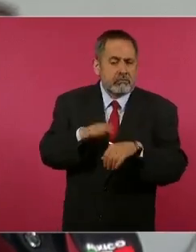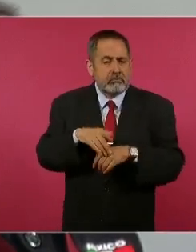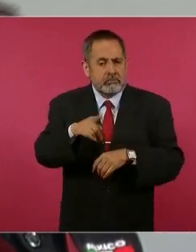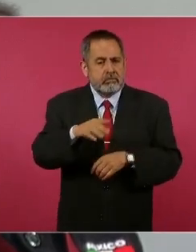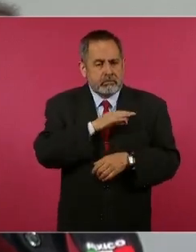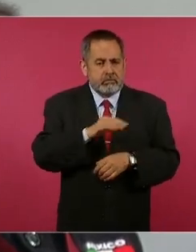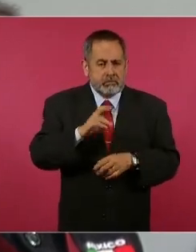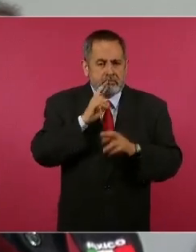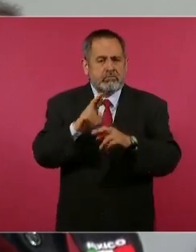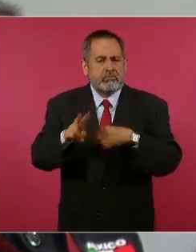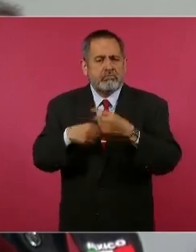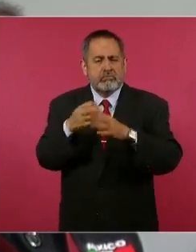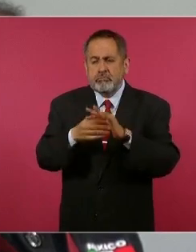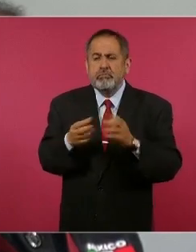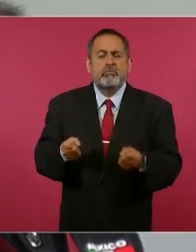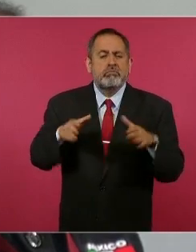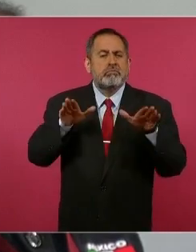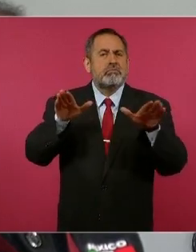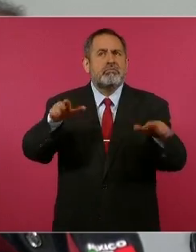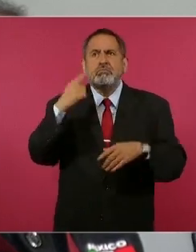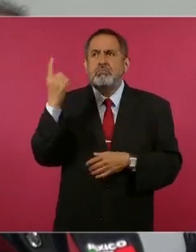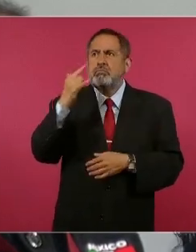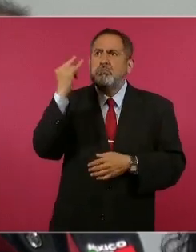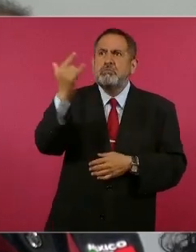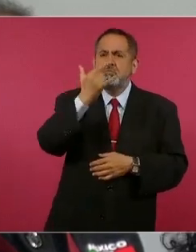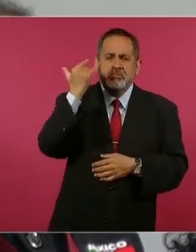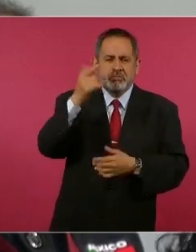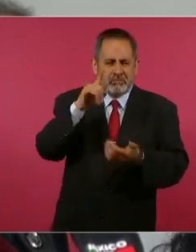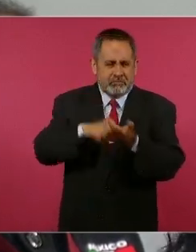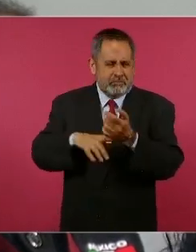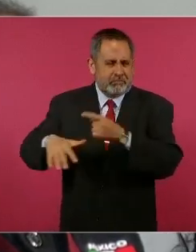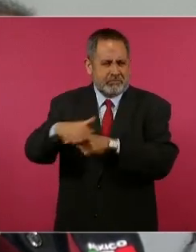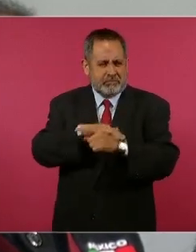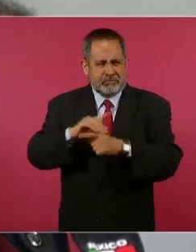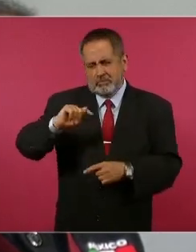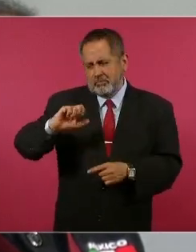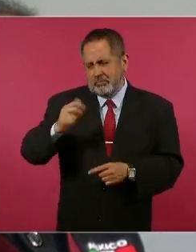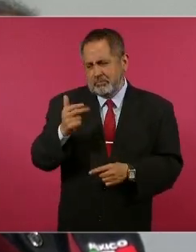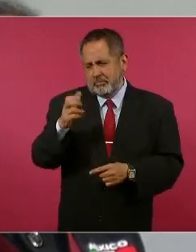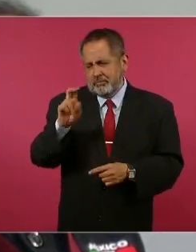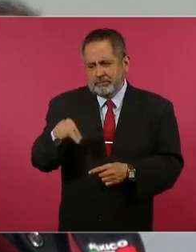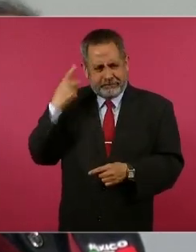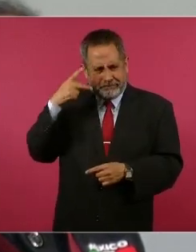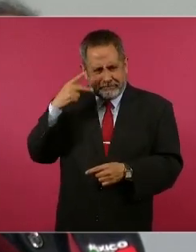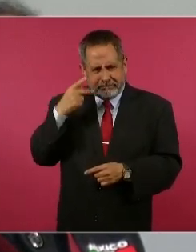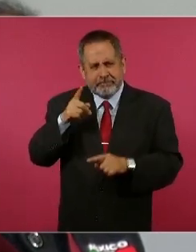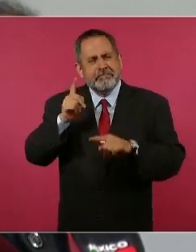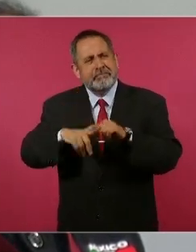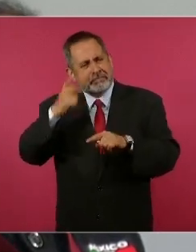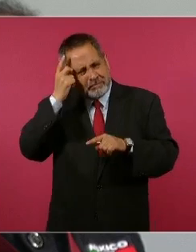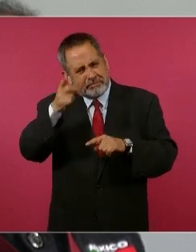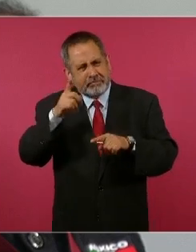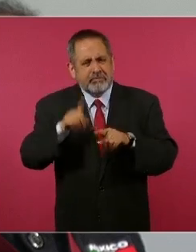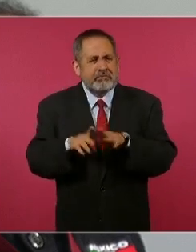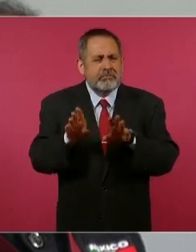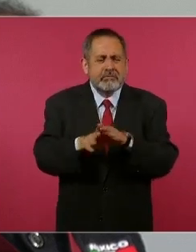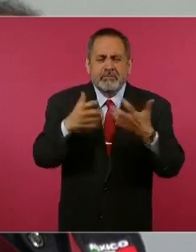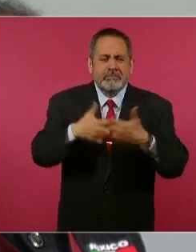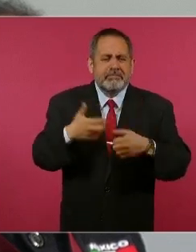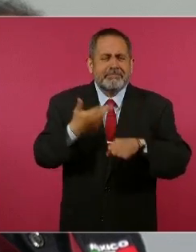esa capacidad, digamos, a ver qué avionetas vuelan en esta zona de Tehuacán, a qué personas físicas pertenecen o a qué